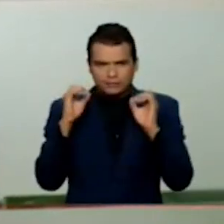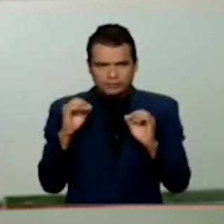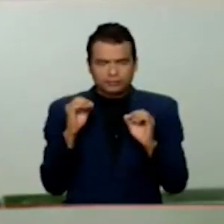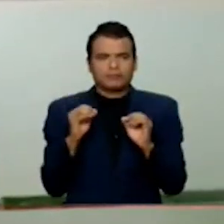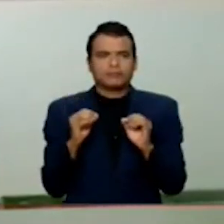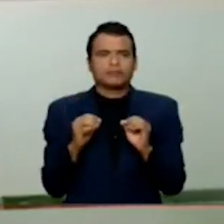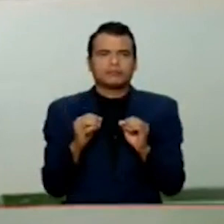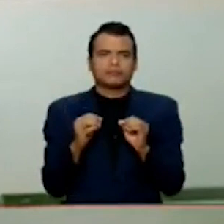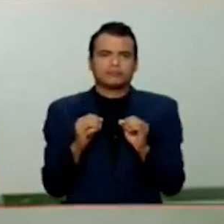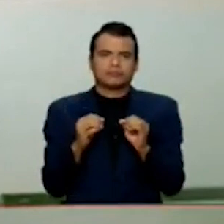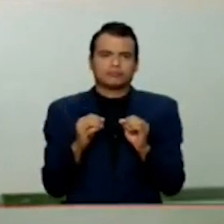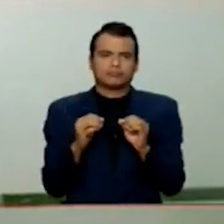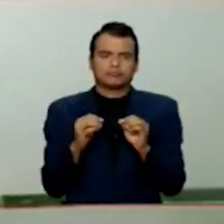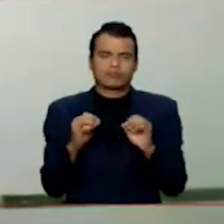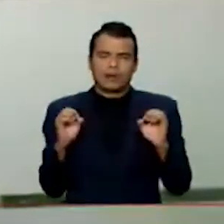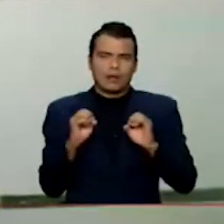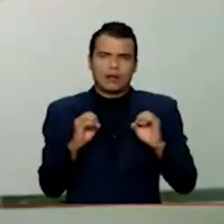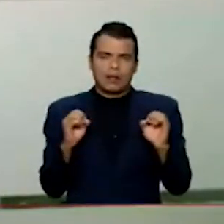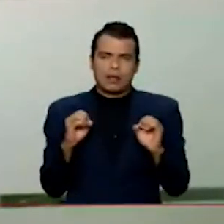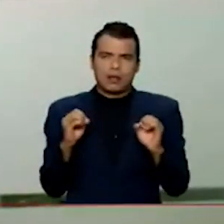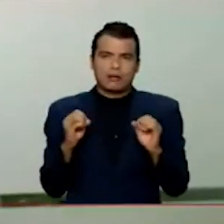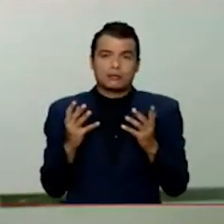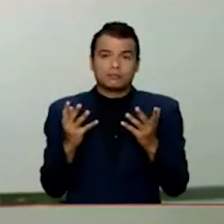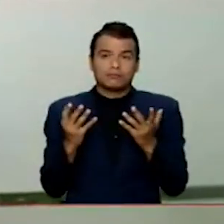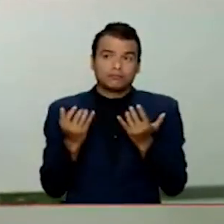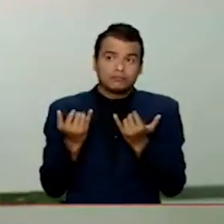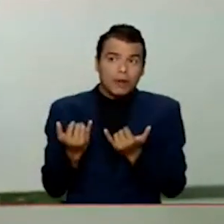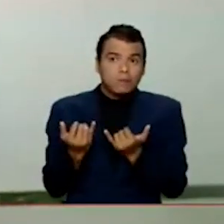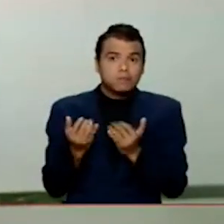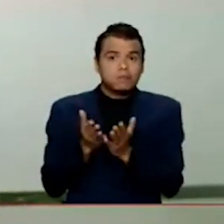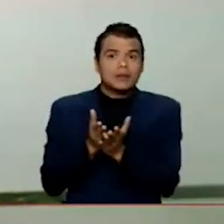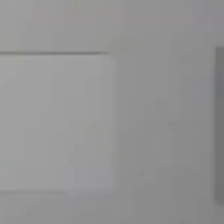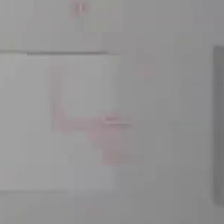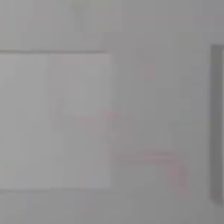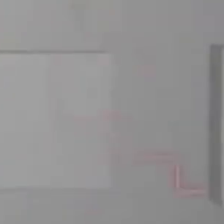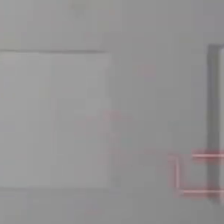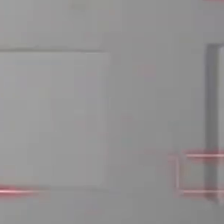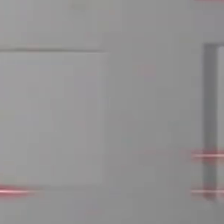bomberos lesionados hasta el momento. La investigación todavía está en curso.